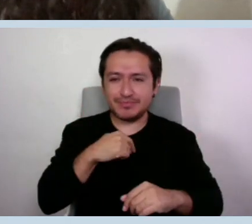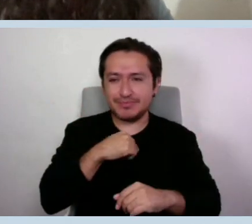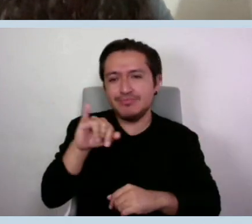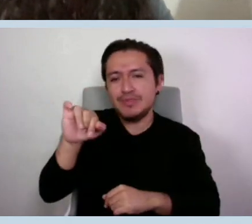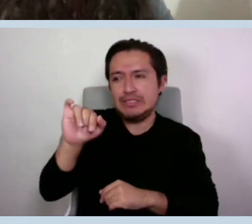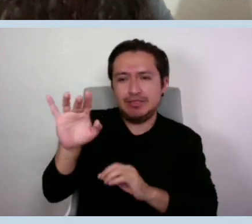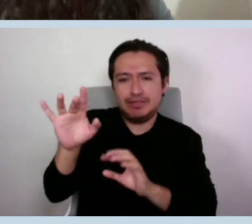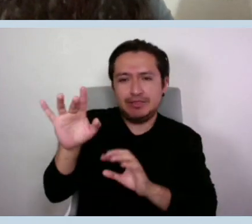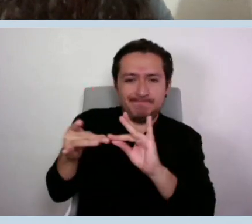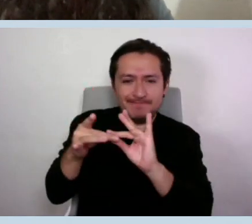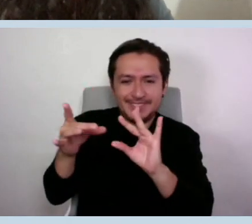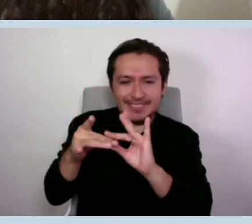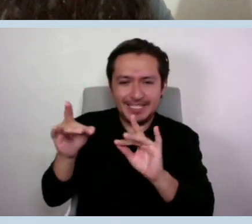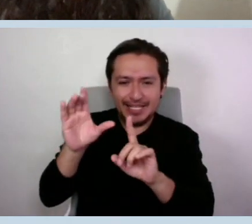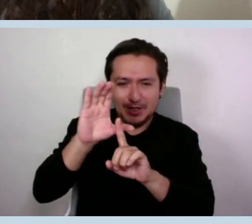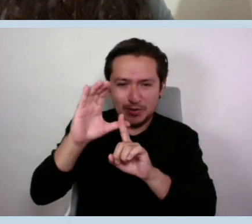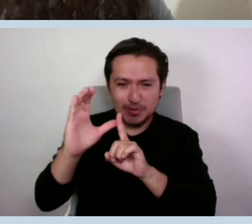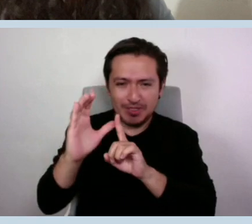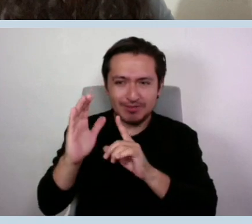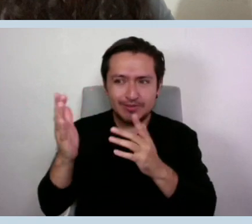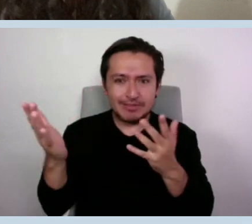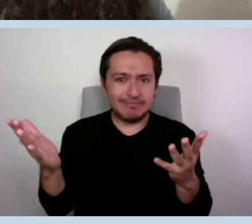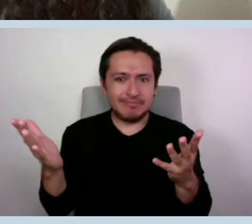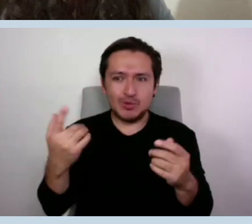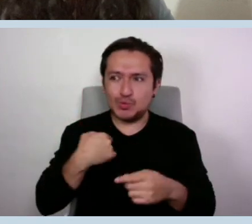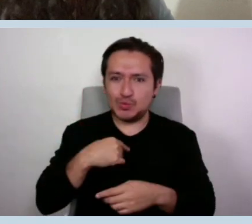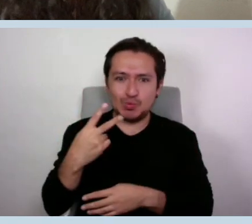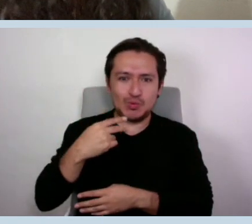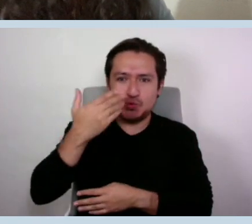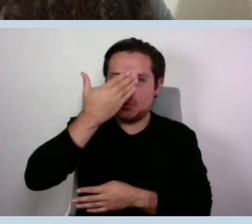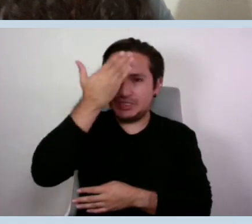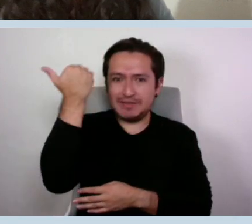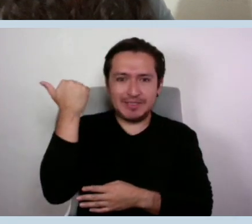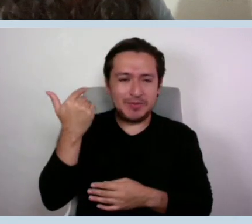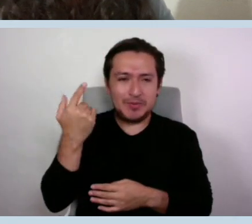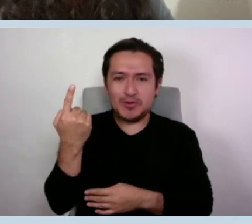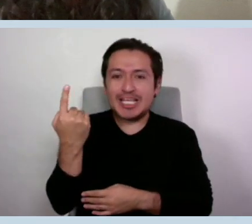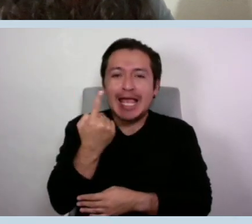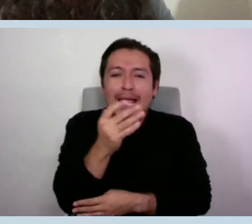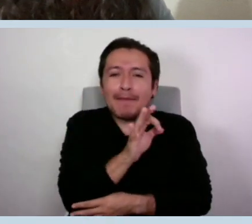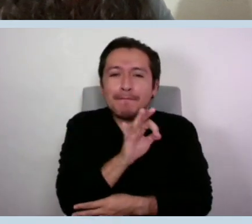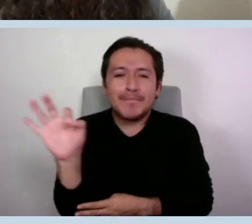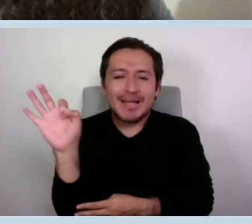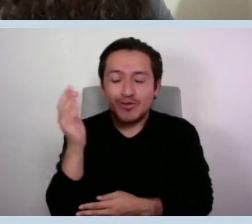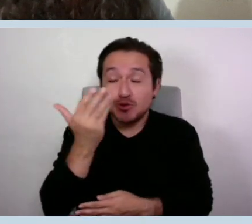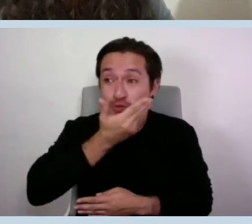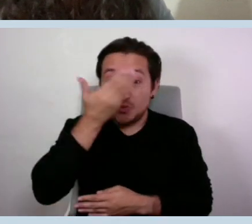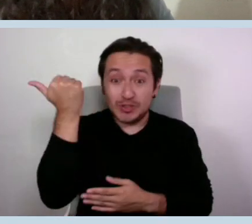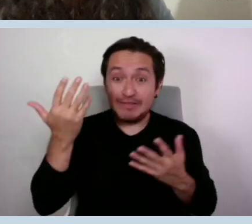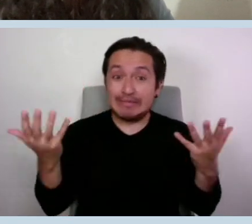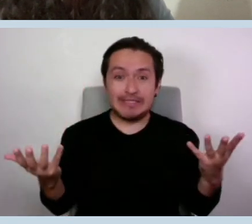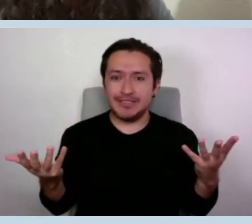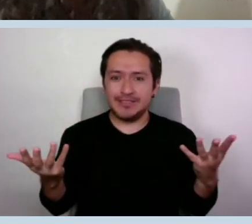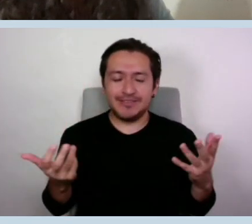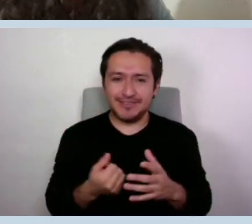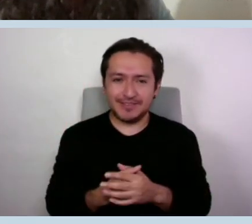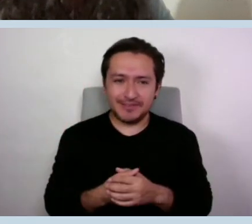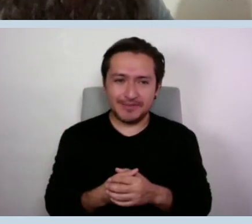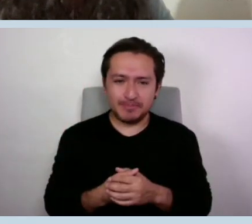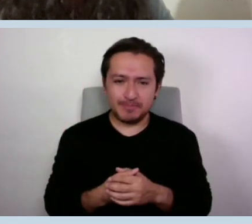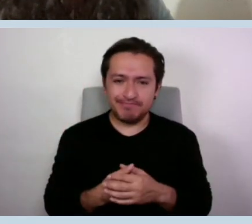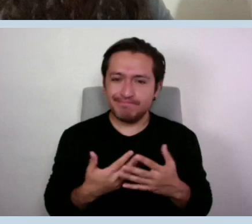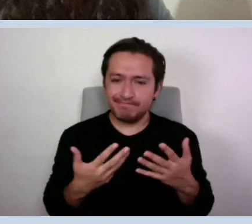les dijimos pues pues no sabemos ni qué pedo No y y este